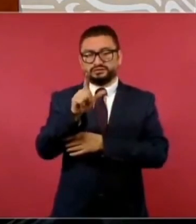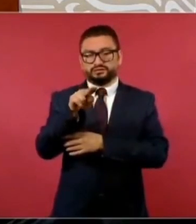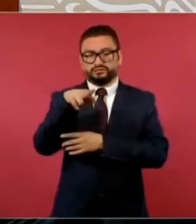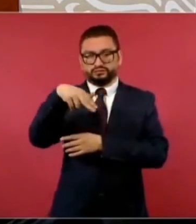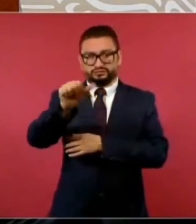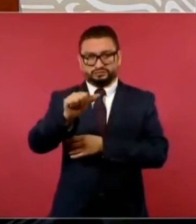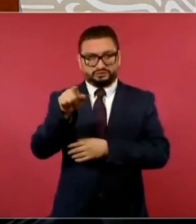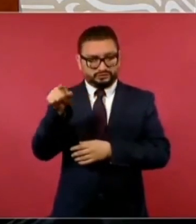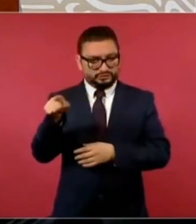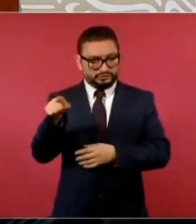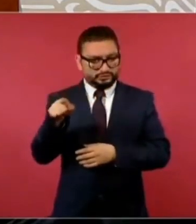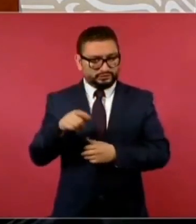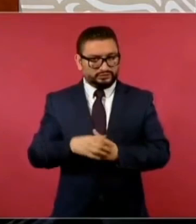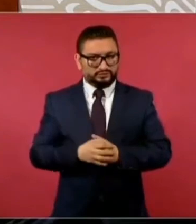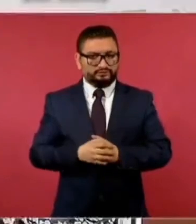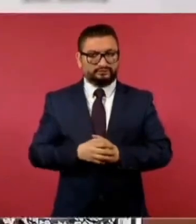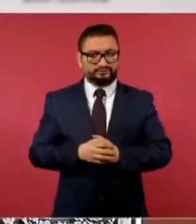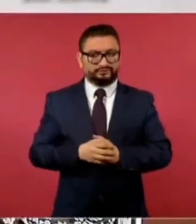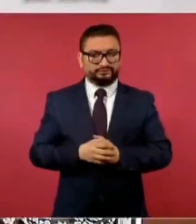que ya